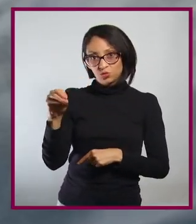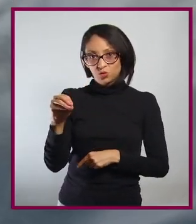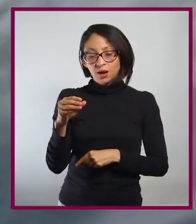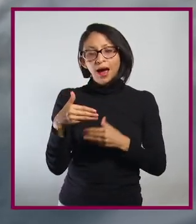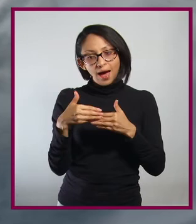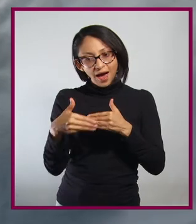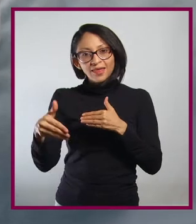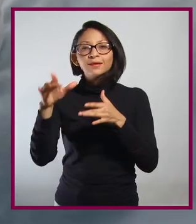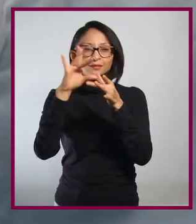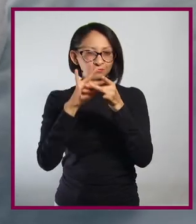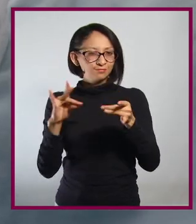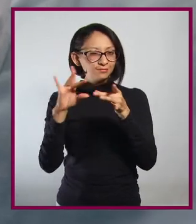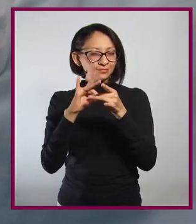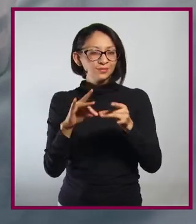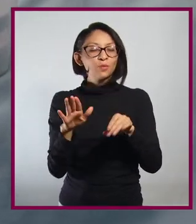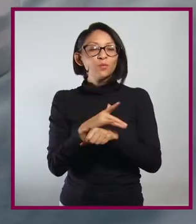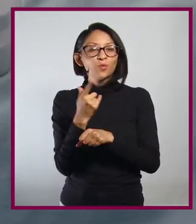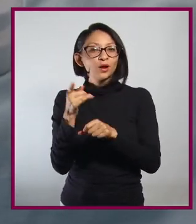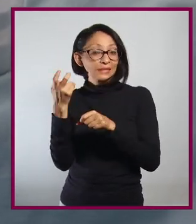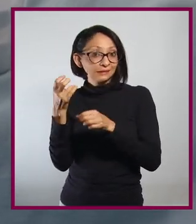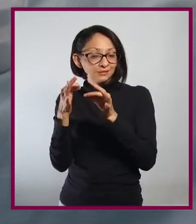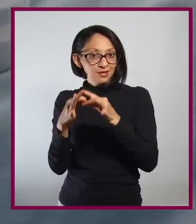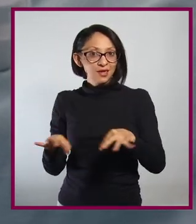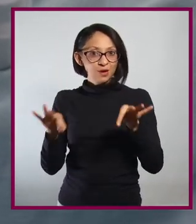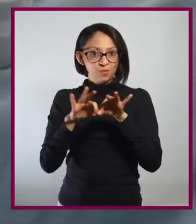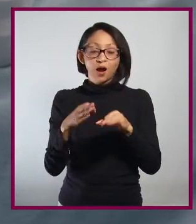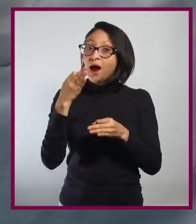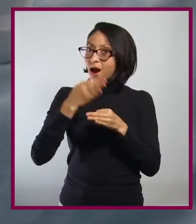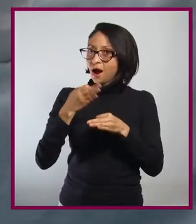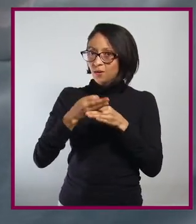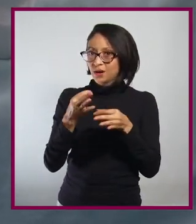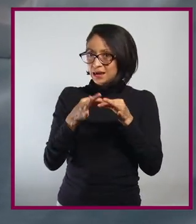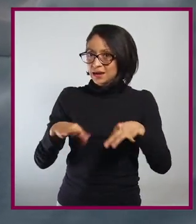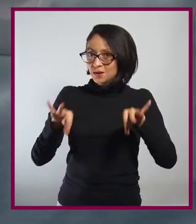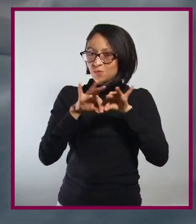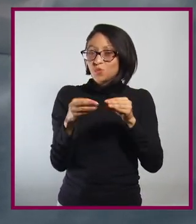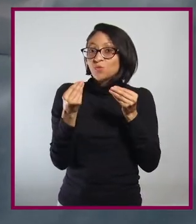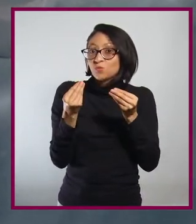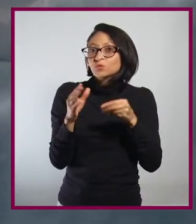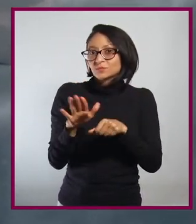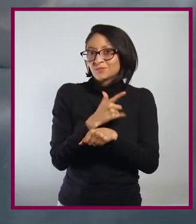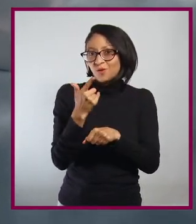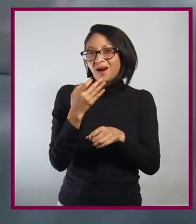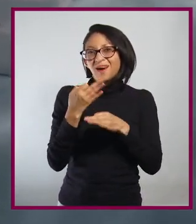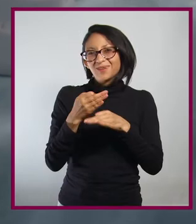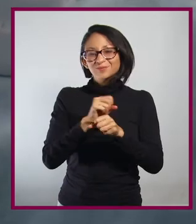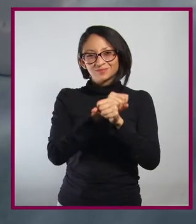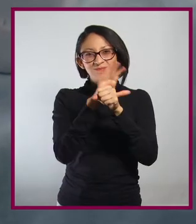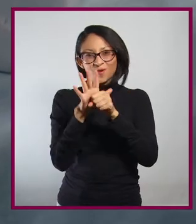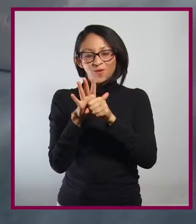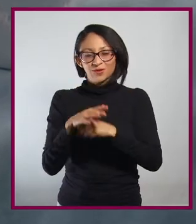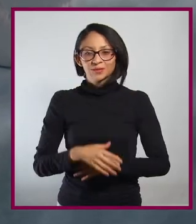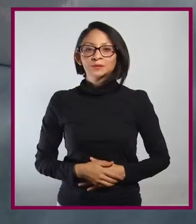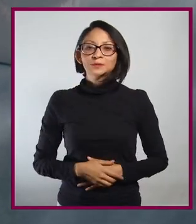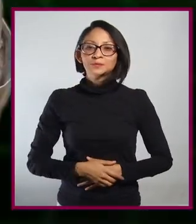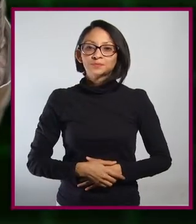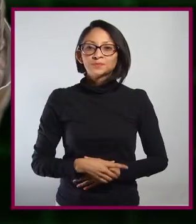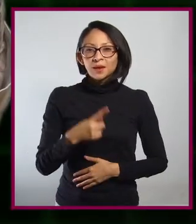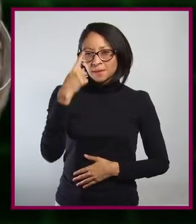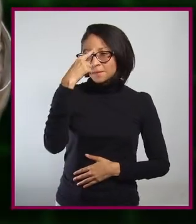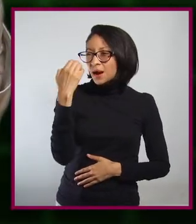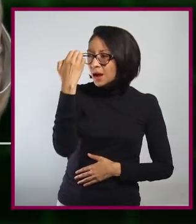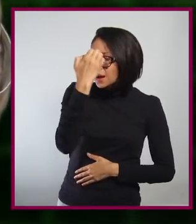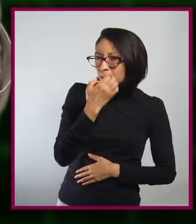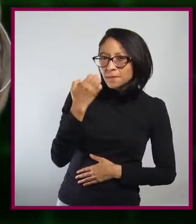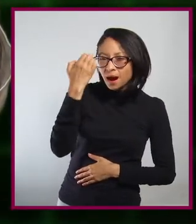Más adelante hablaremos a detalle de este signo vital, dada la relevancia que ha adquirido en el último año debido al COVID-19.